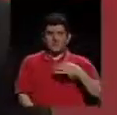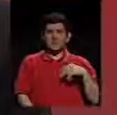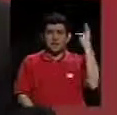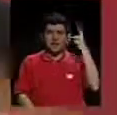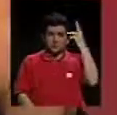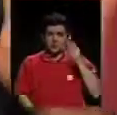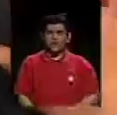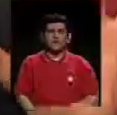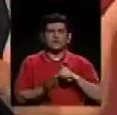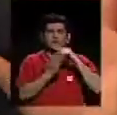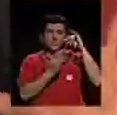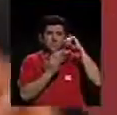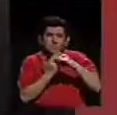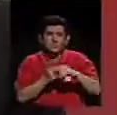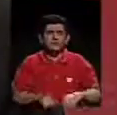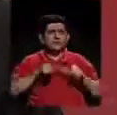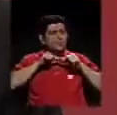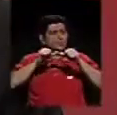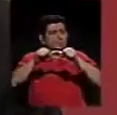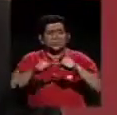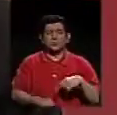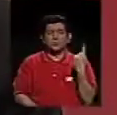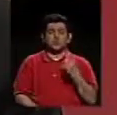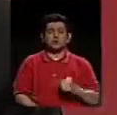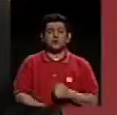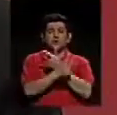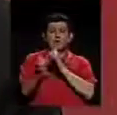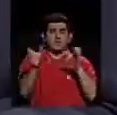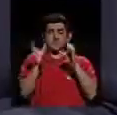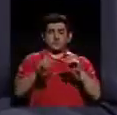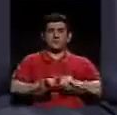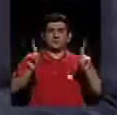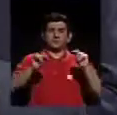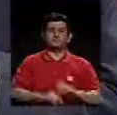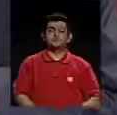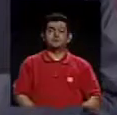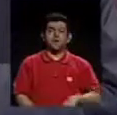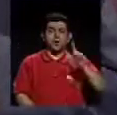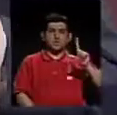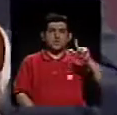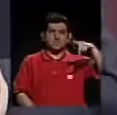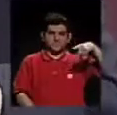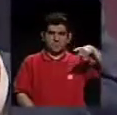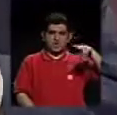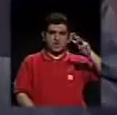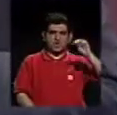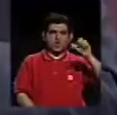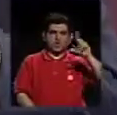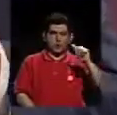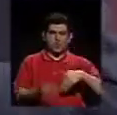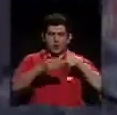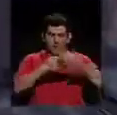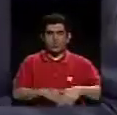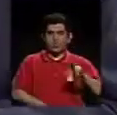político indefinido, salvo el tema del libre comercio. Luis Paulino Mora, en el mensaje que dio después de